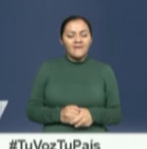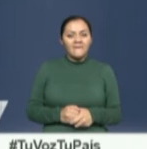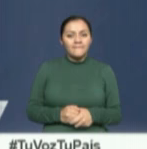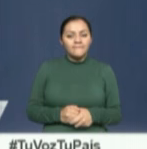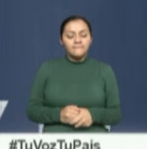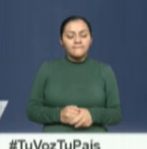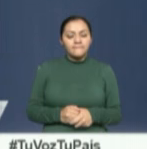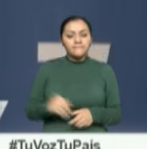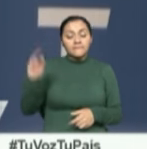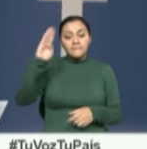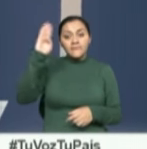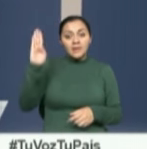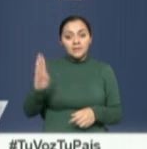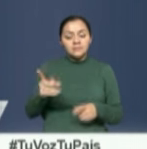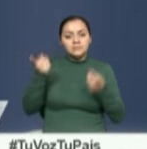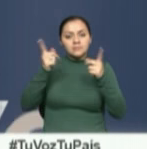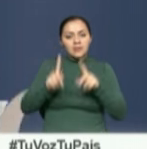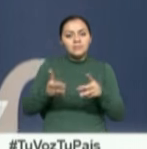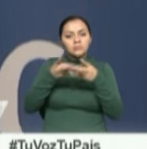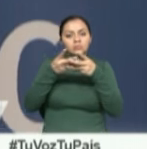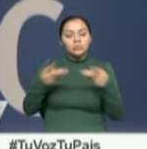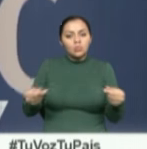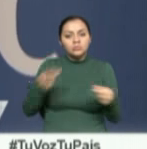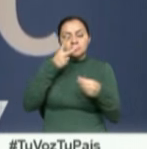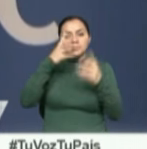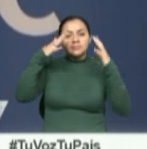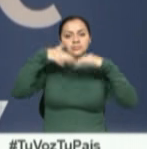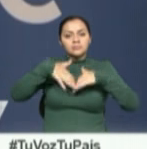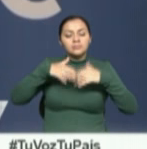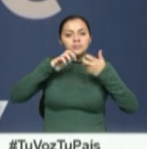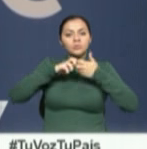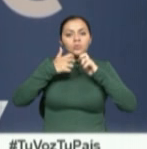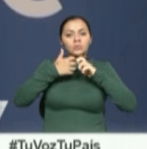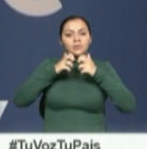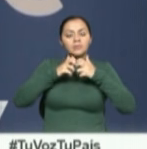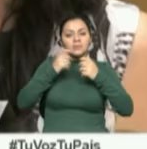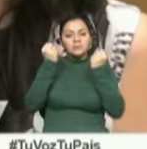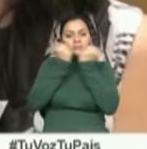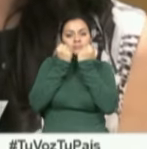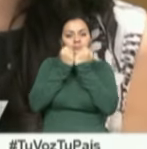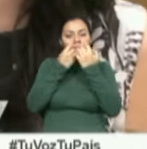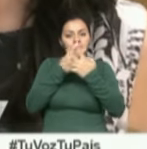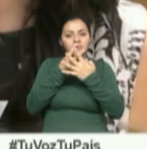Brasil también debe resolver con urgencia la grave crisis en sus prisiones hacinadas.